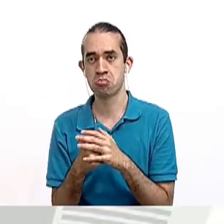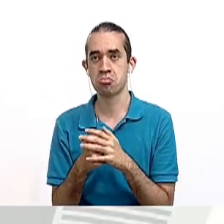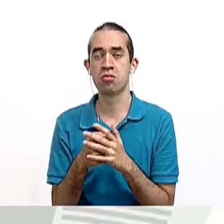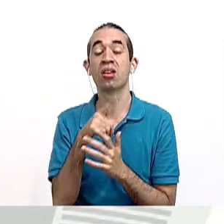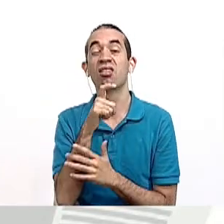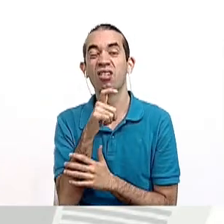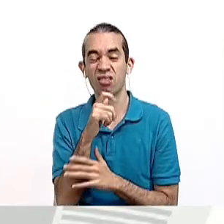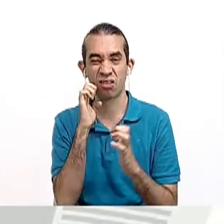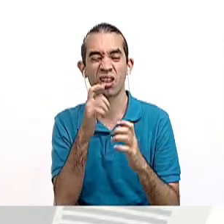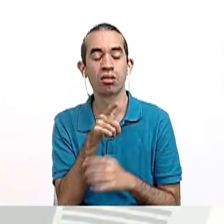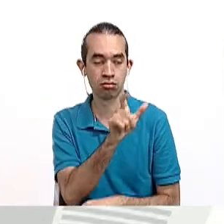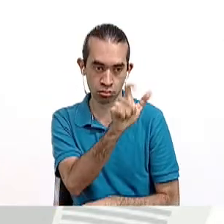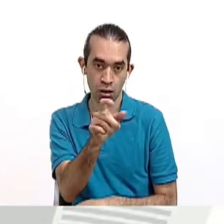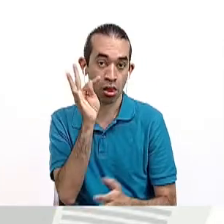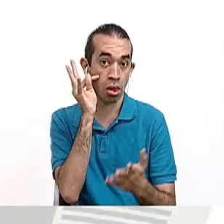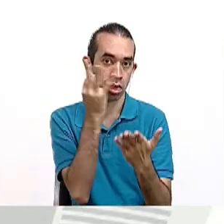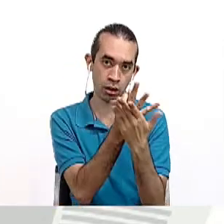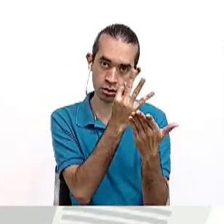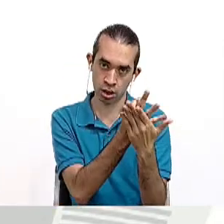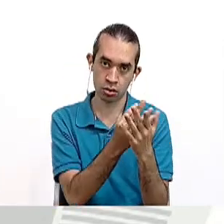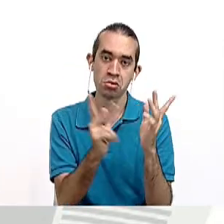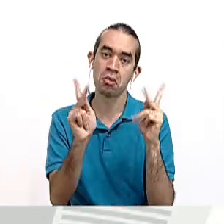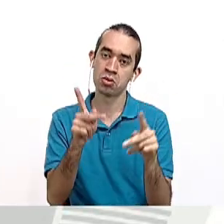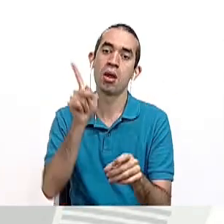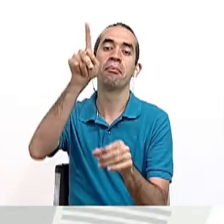o personas involucradas en la noticia.